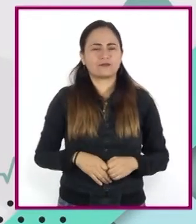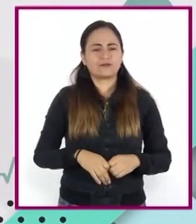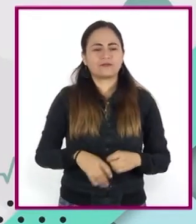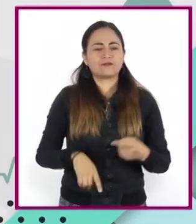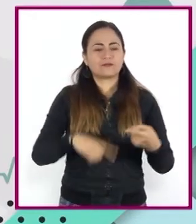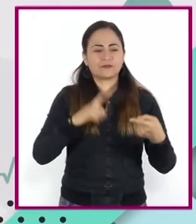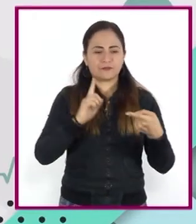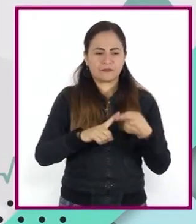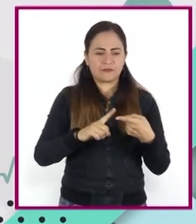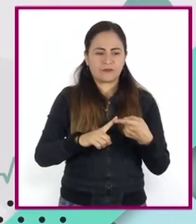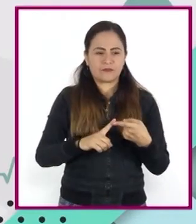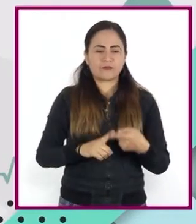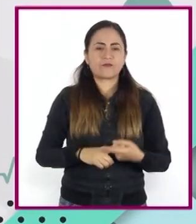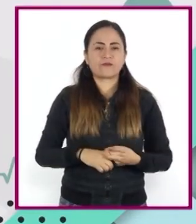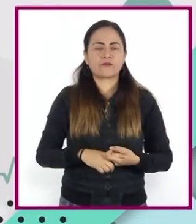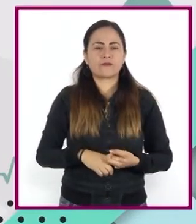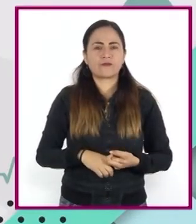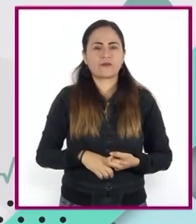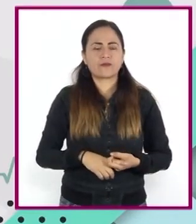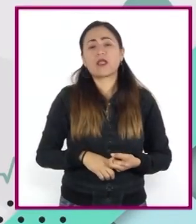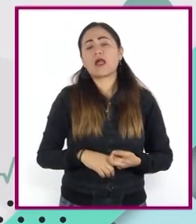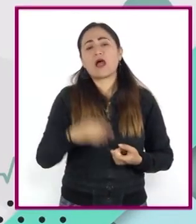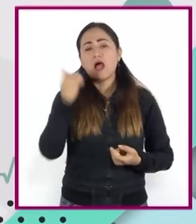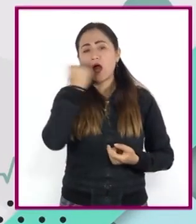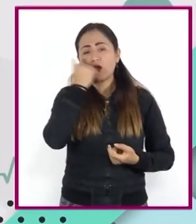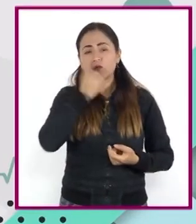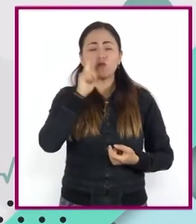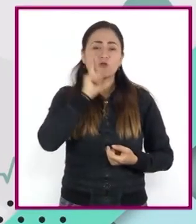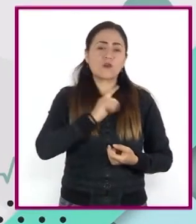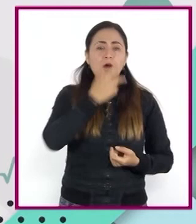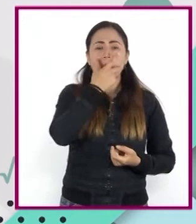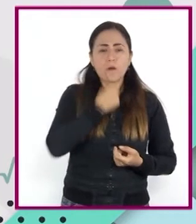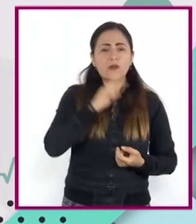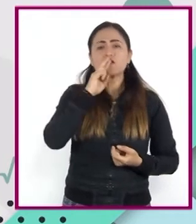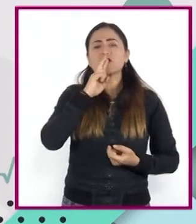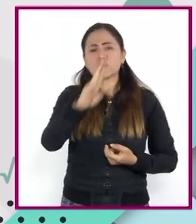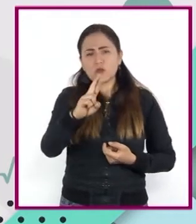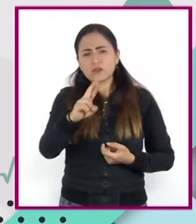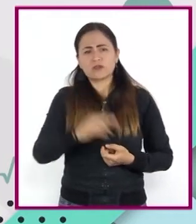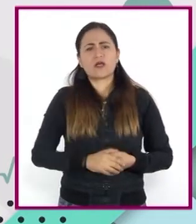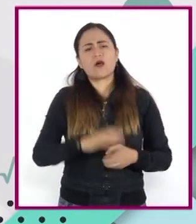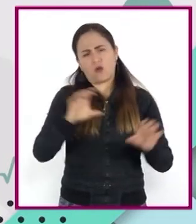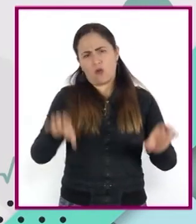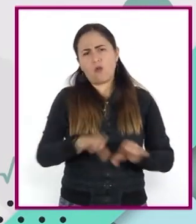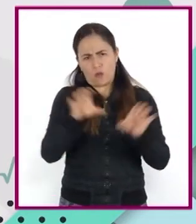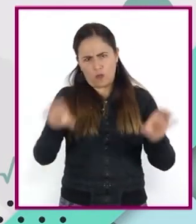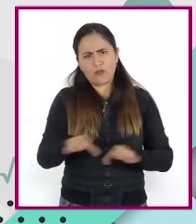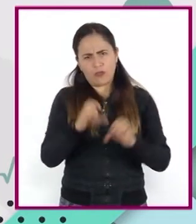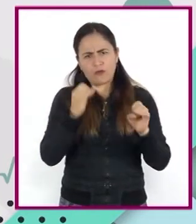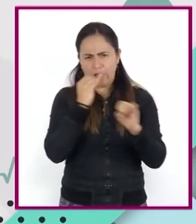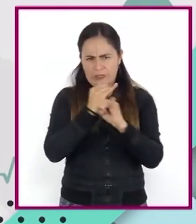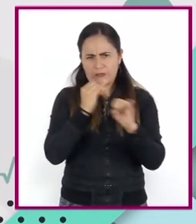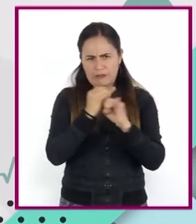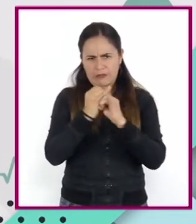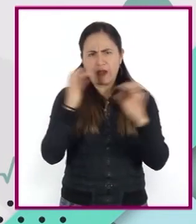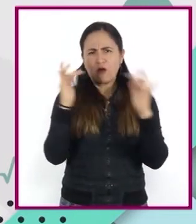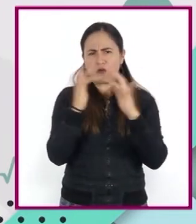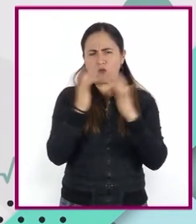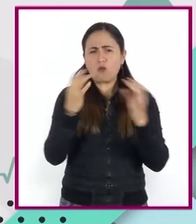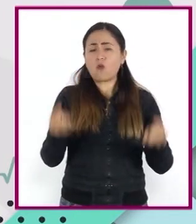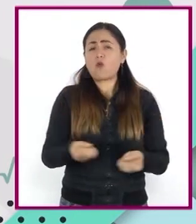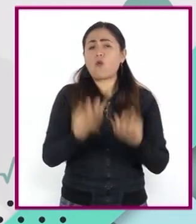la frecuencia absoluta con la que contestaron la primera categoría, computadora con acceso a internet, fue